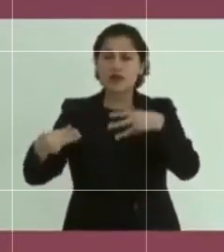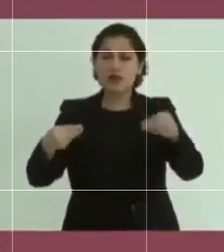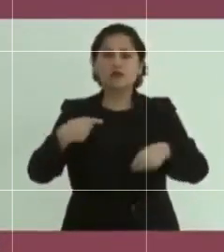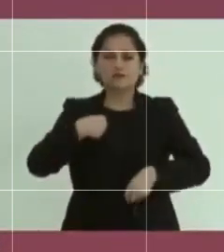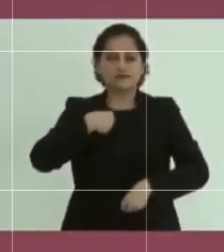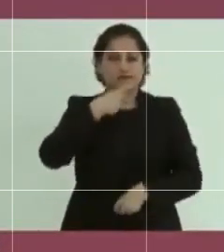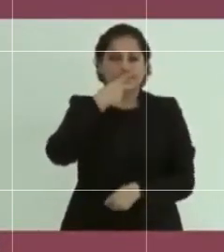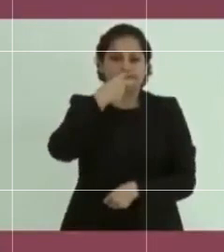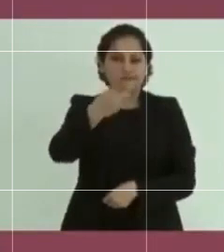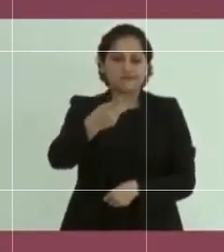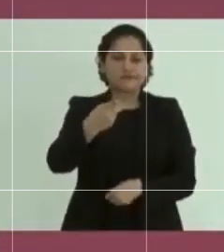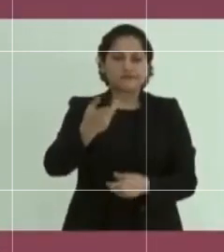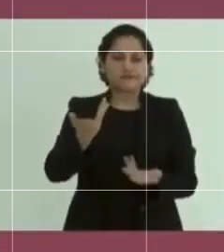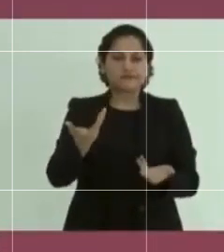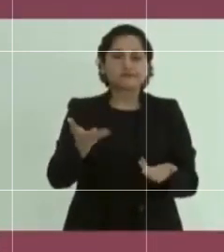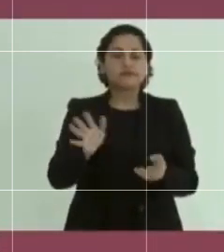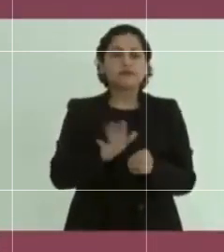porque